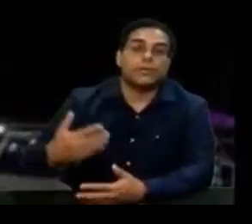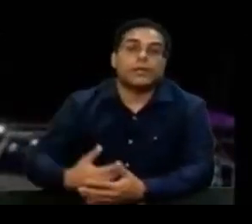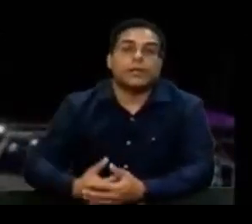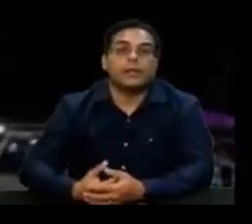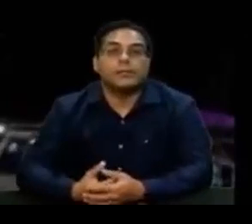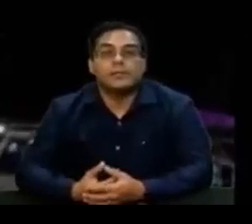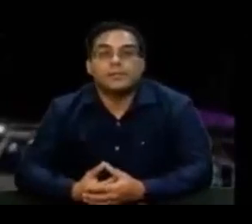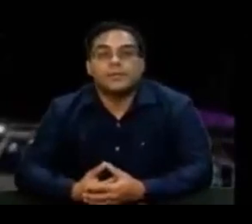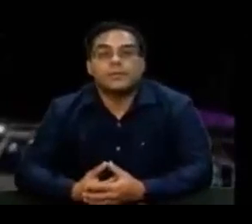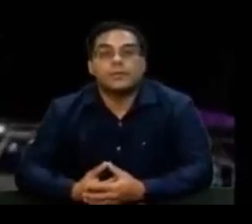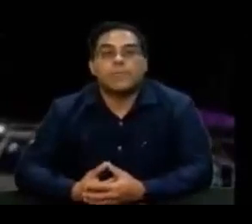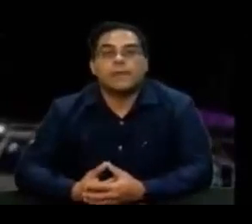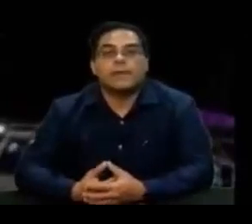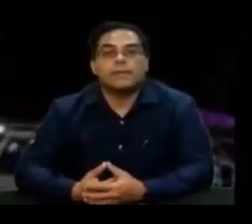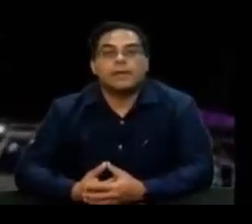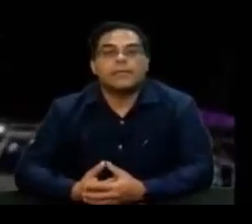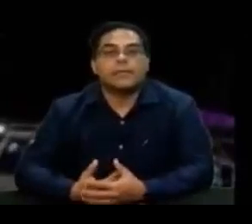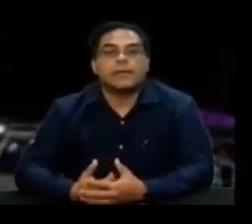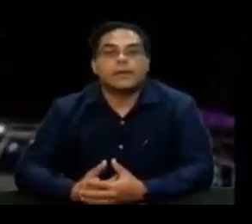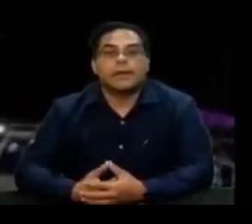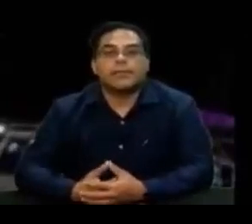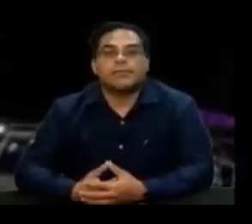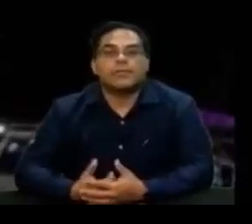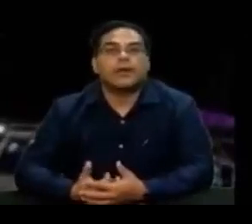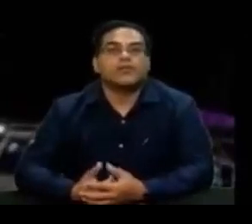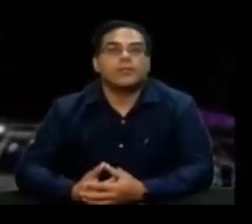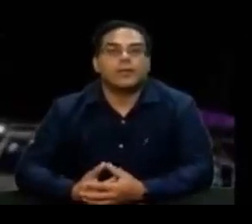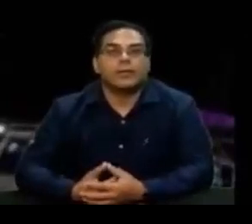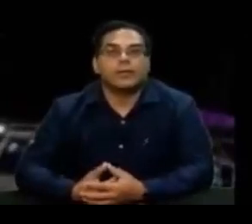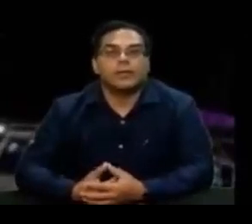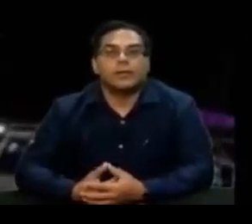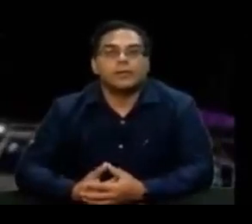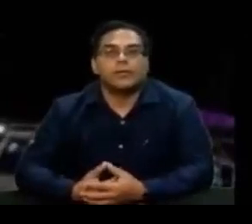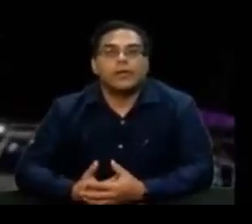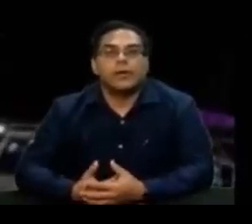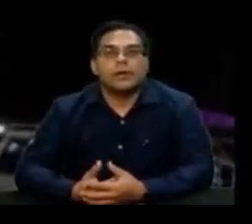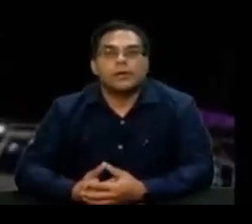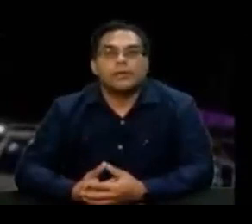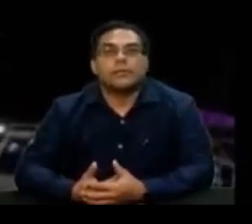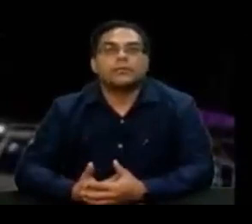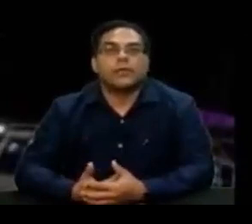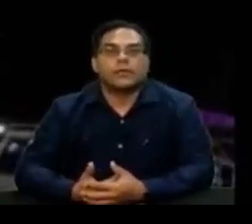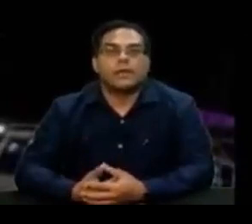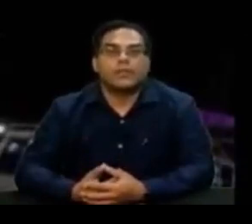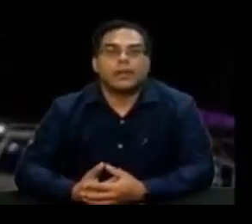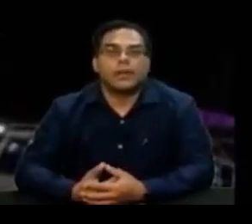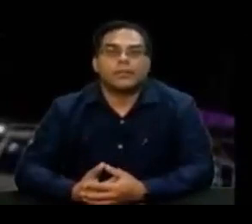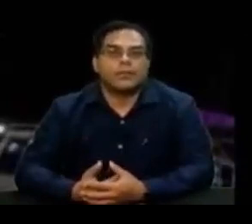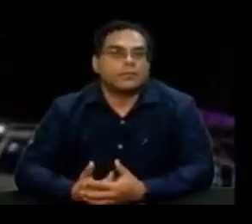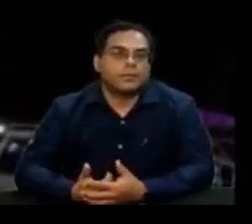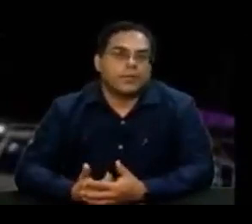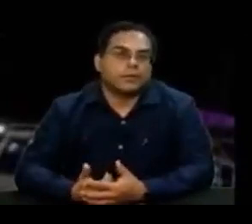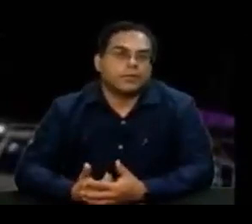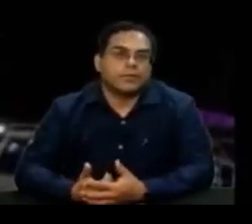vieron al principio, para poder ver la porción más superior y la unión frontonasal, por ejemplo.